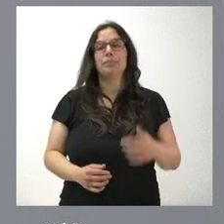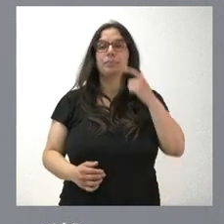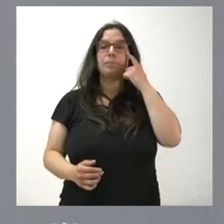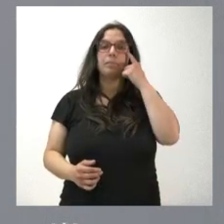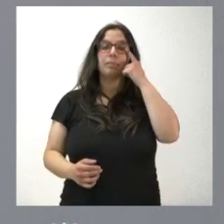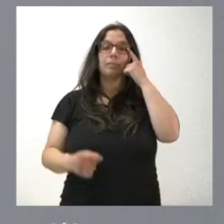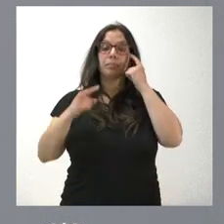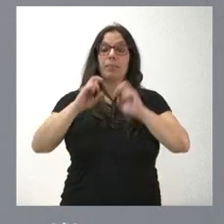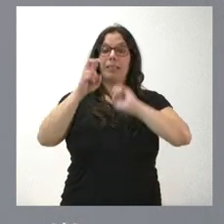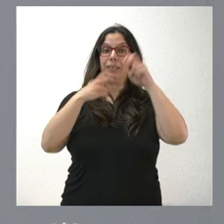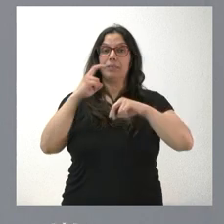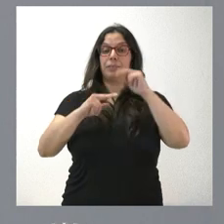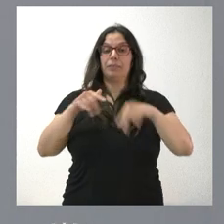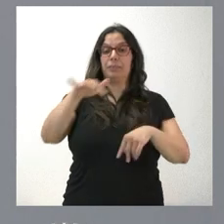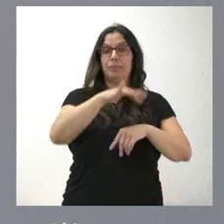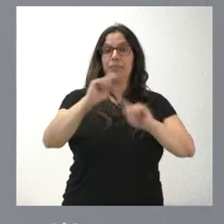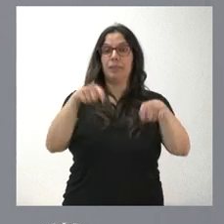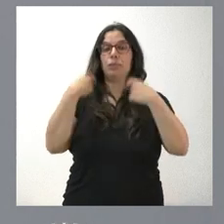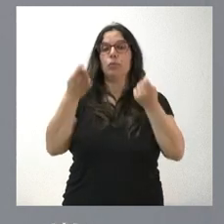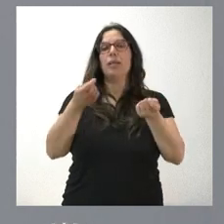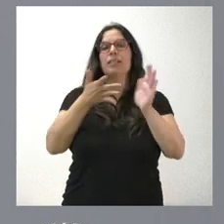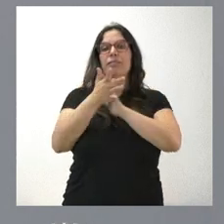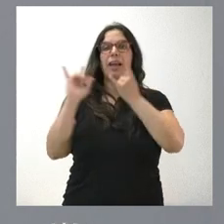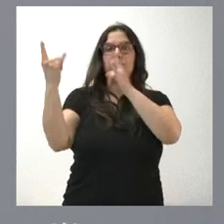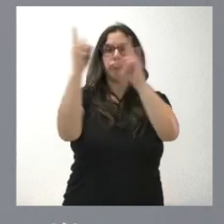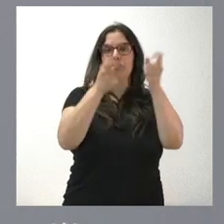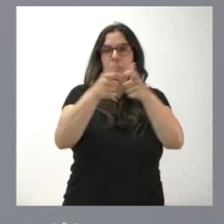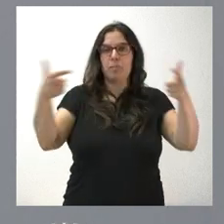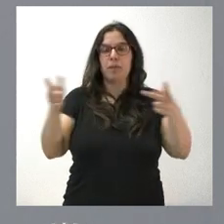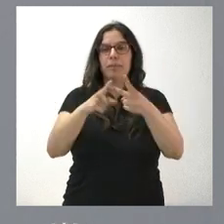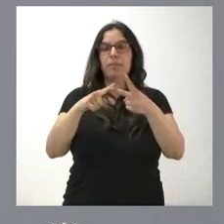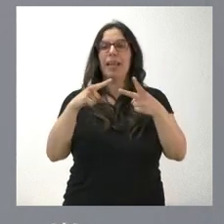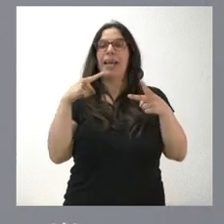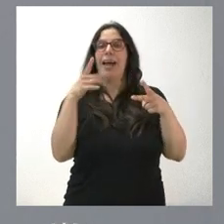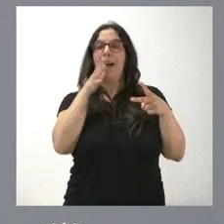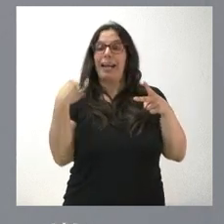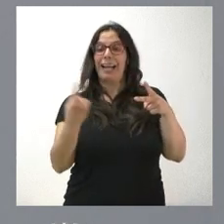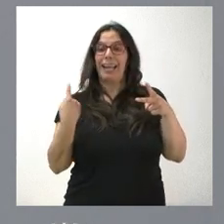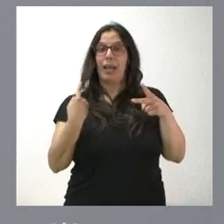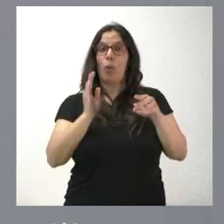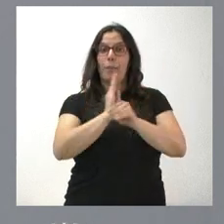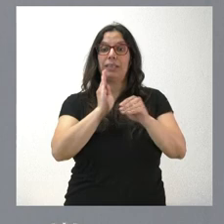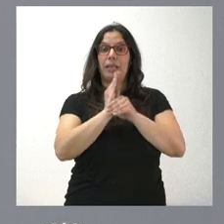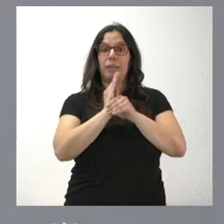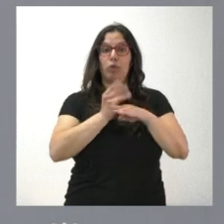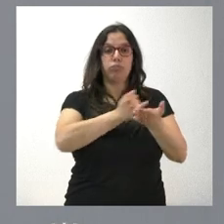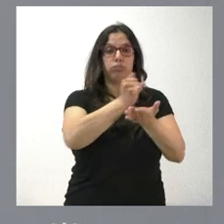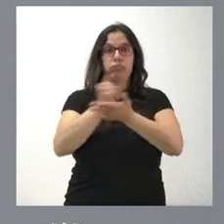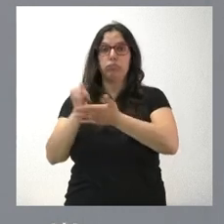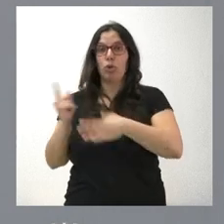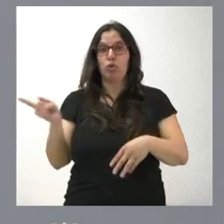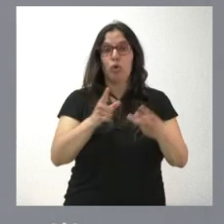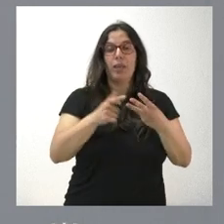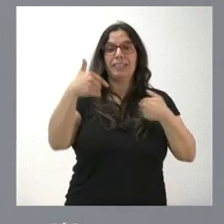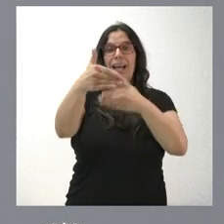Estas obras de restauración del medio natural incluyen la repoblación forestal, el riego de mantenimiento en todas las plantaciones, la instalación de